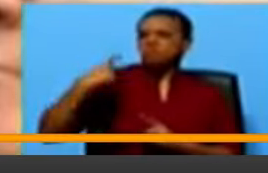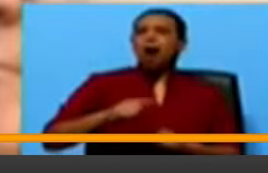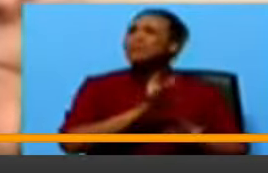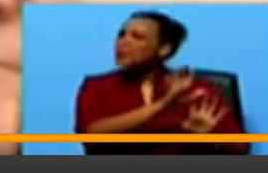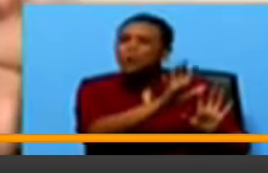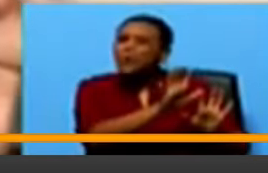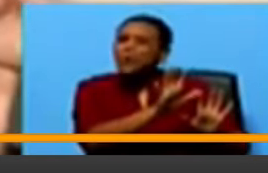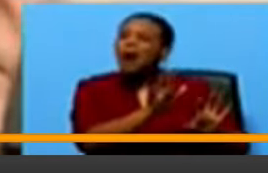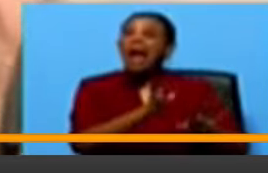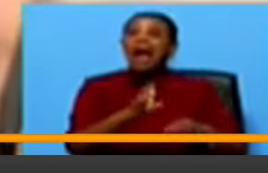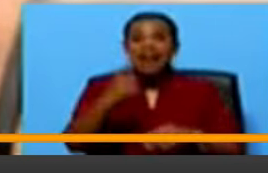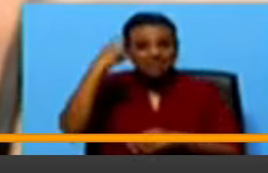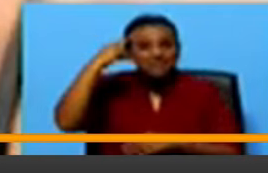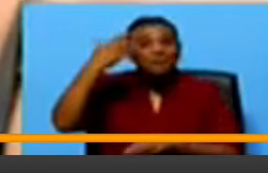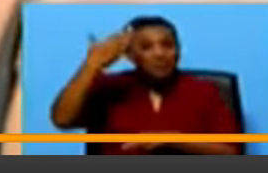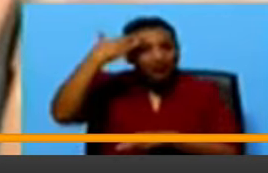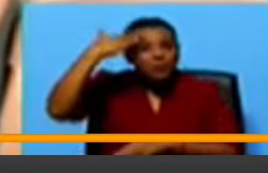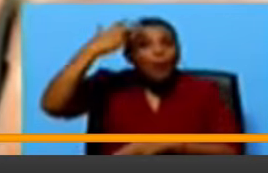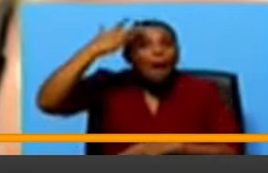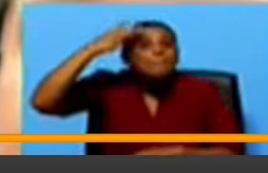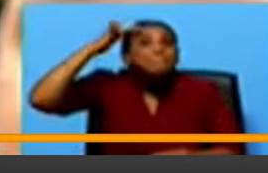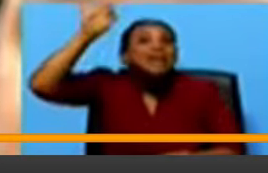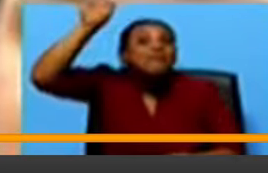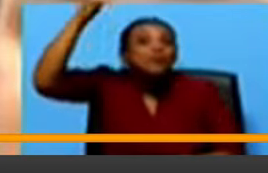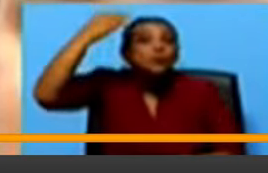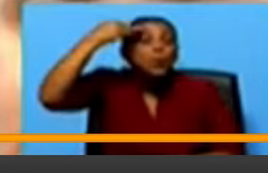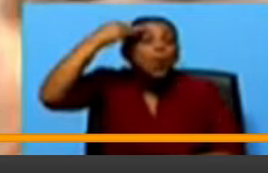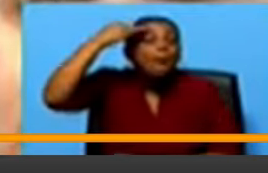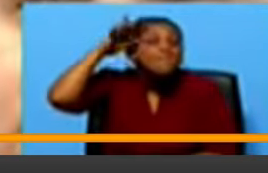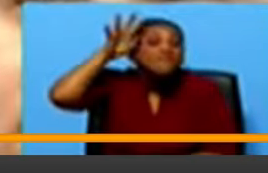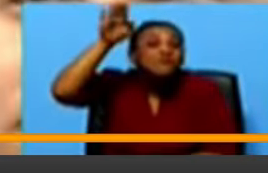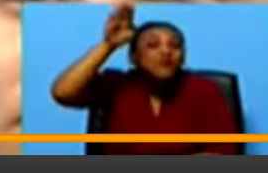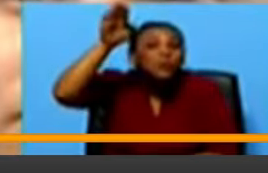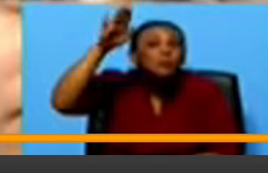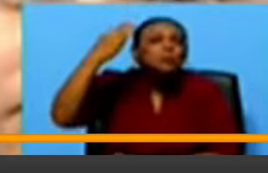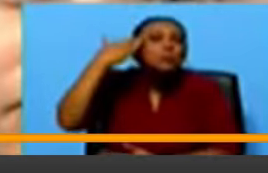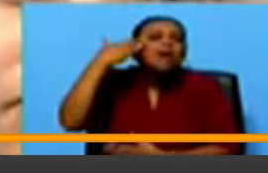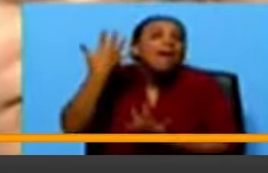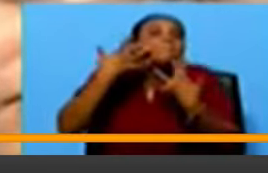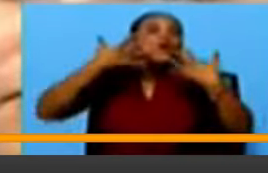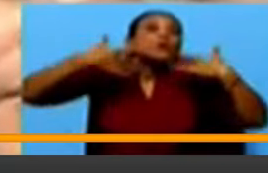conceptos adelantados y bien claros.